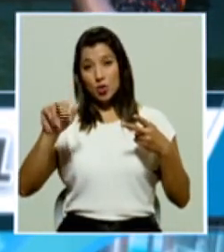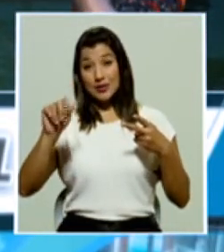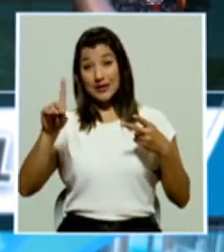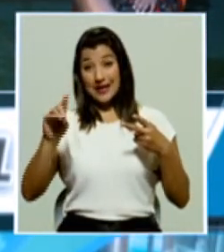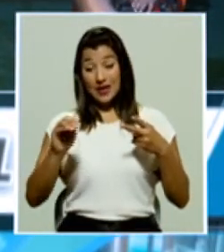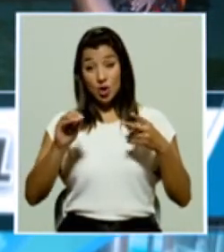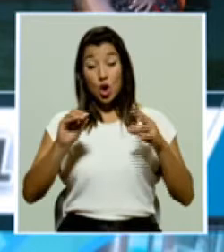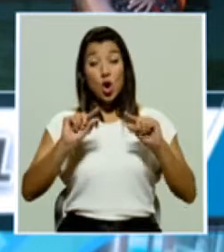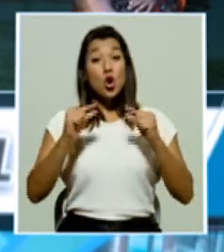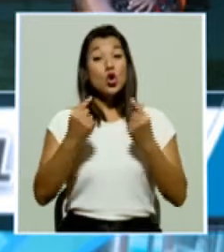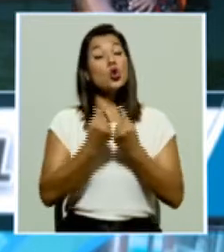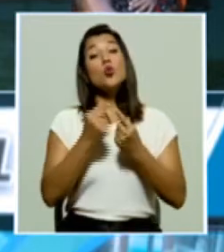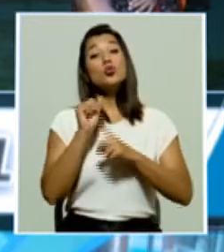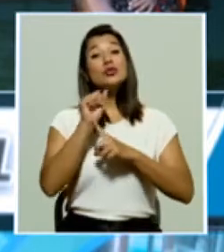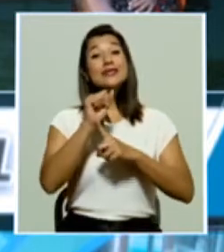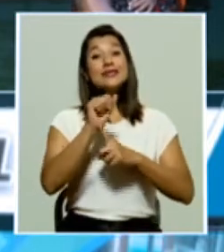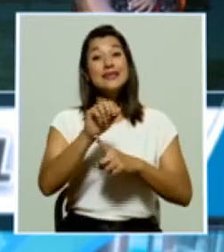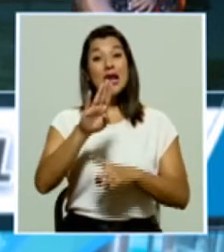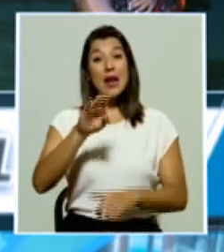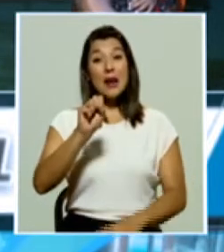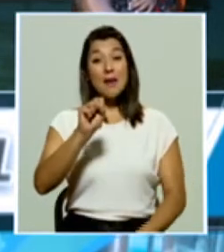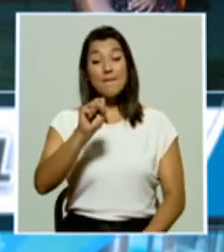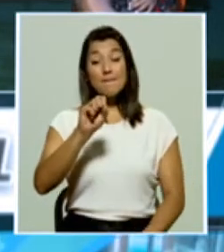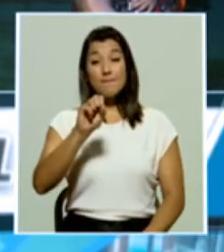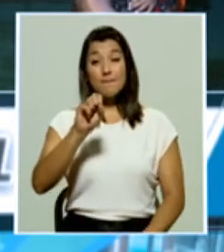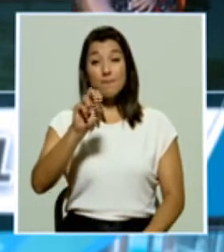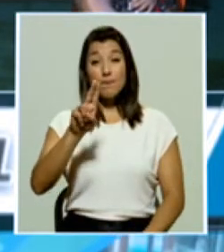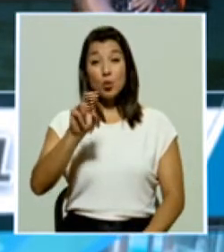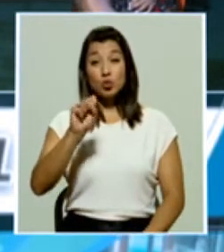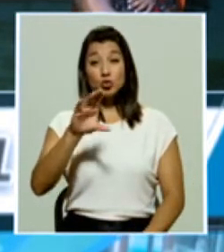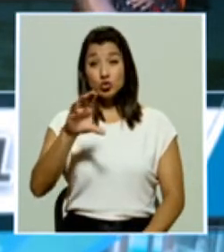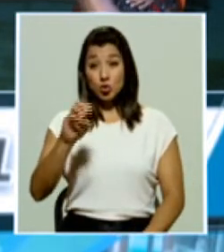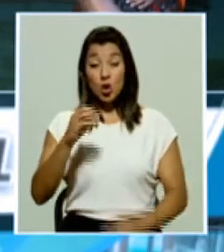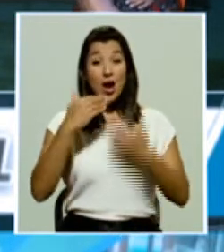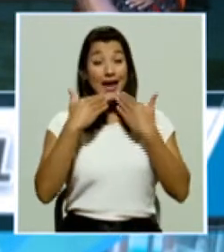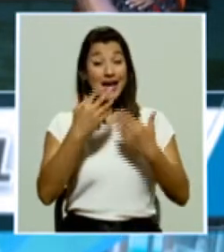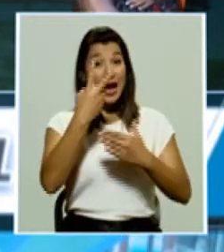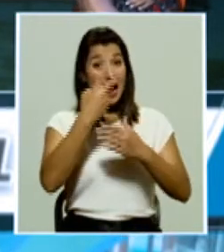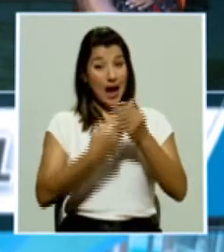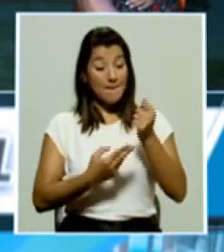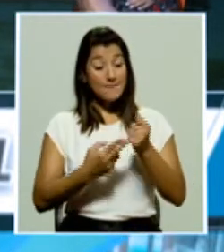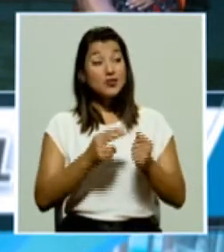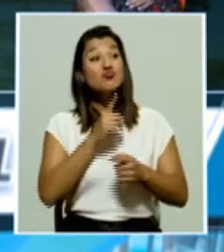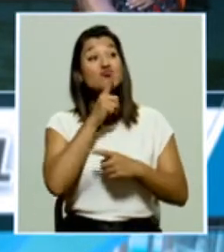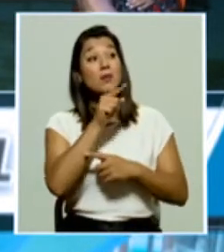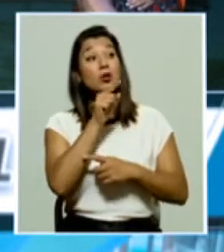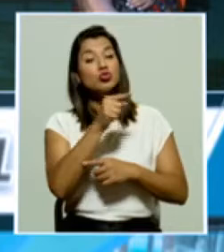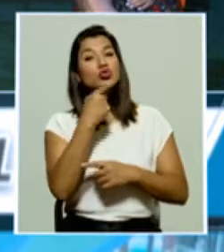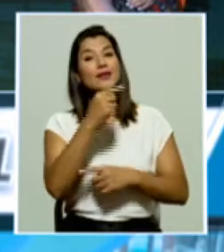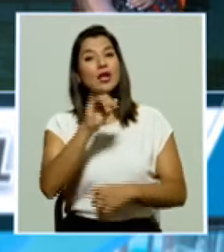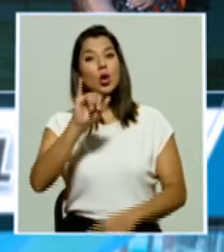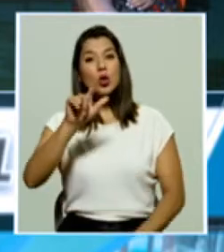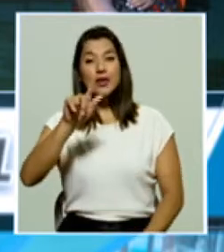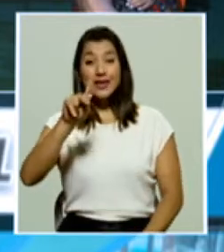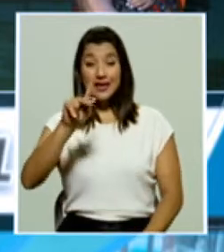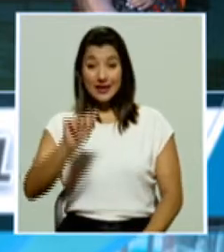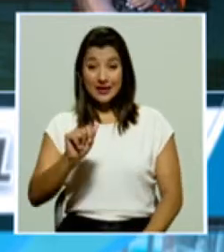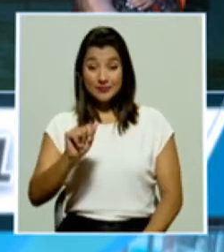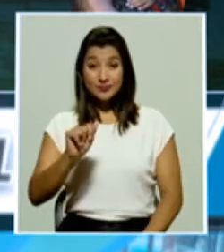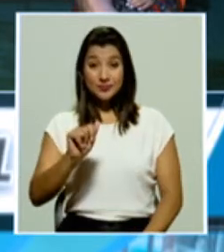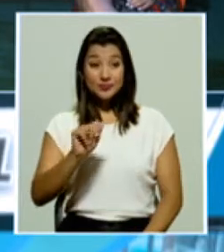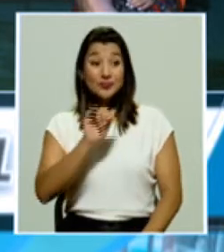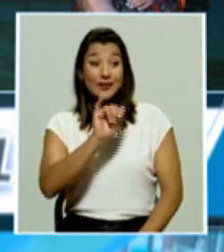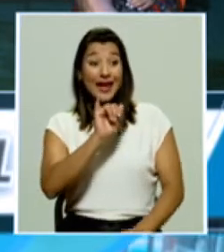movimiento sindical Busco. Gracias a ambos. Es cierto lo que usted decía, Ilka,